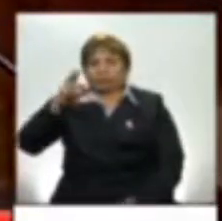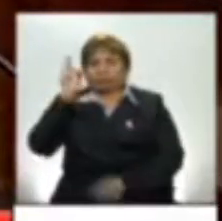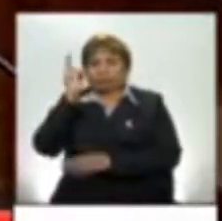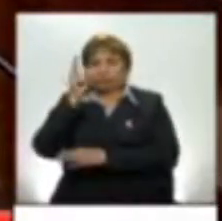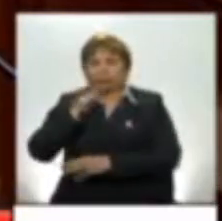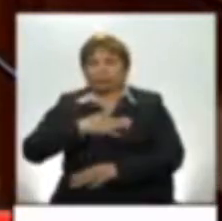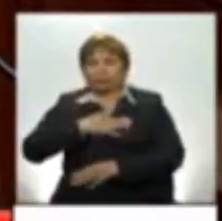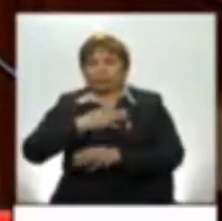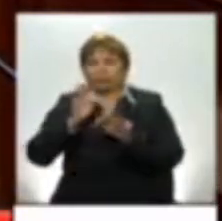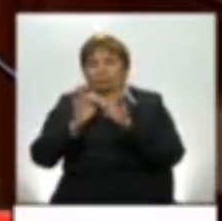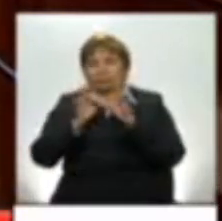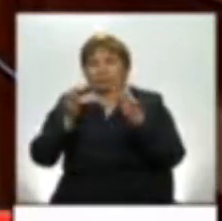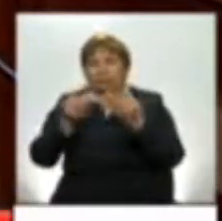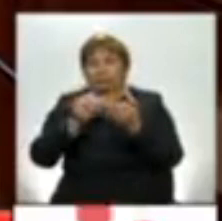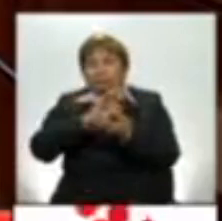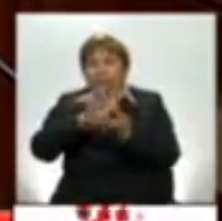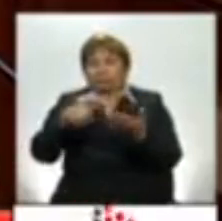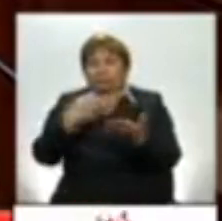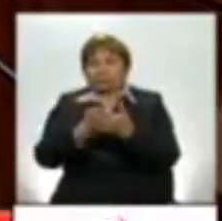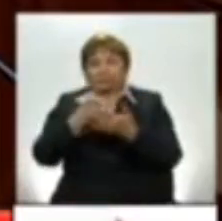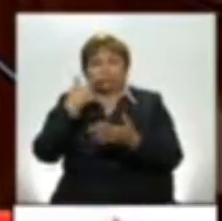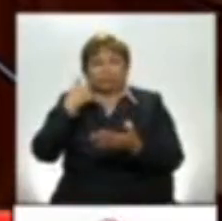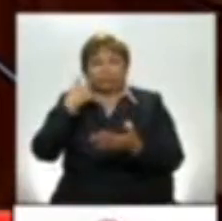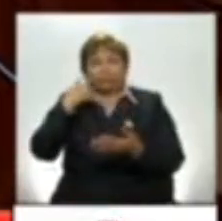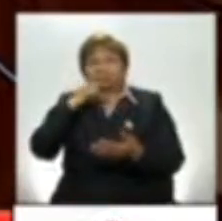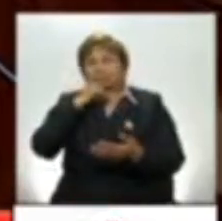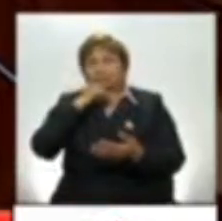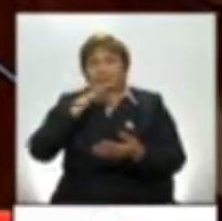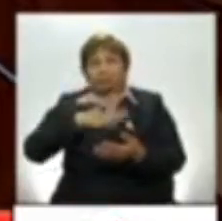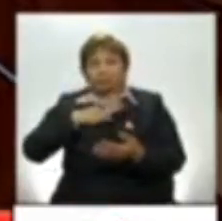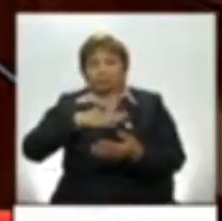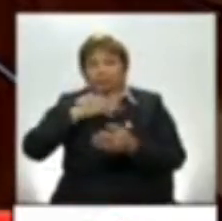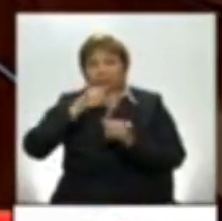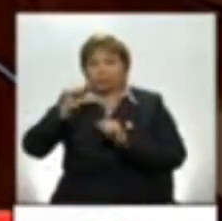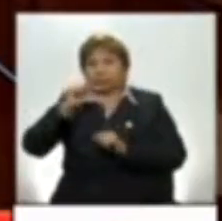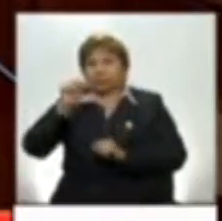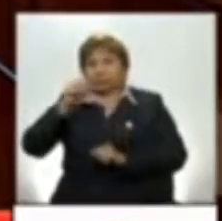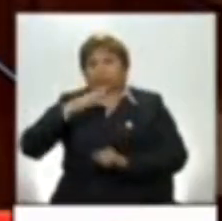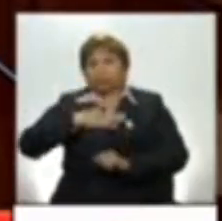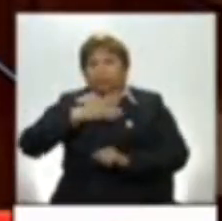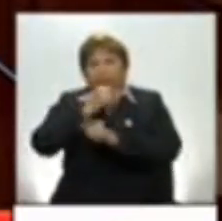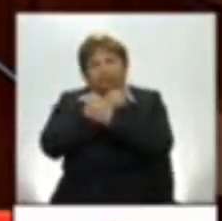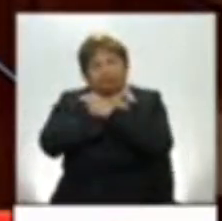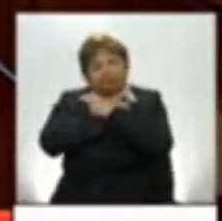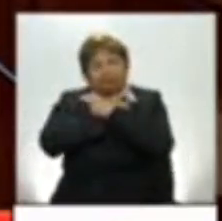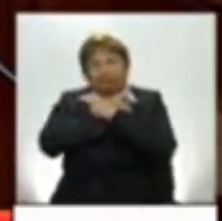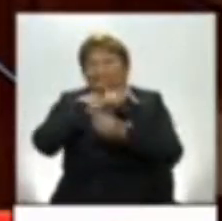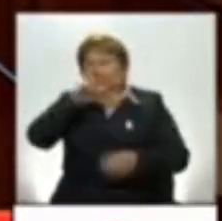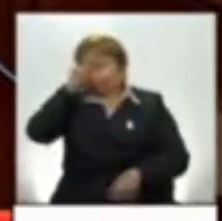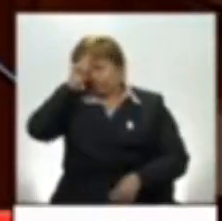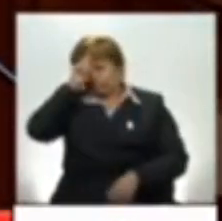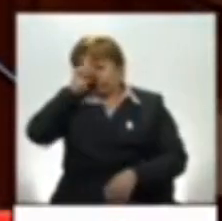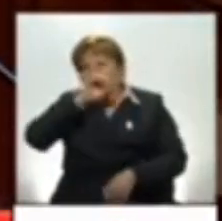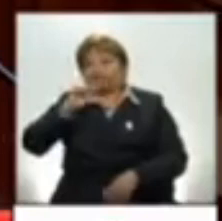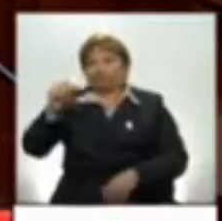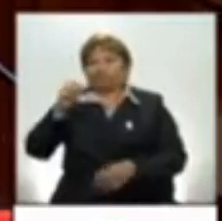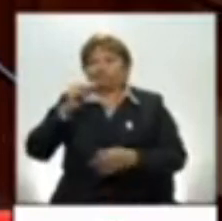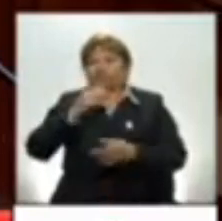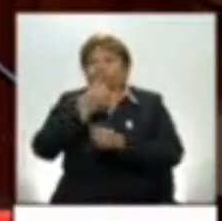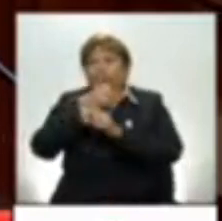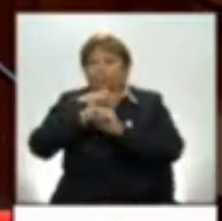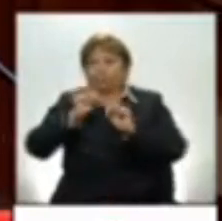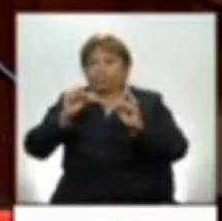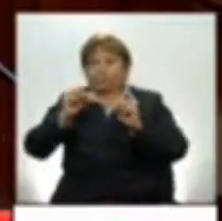por mi familia, por todos los hombres y mujeres de mi región San Martín y de mi amado Perú, y también por la gobernabilidad,